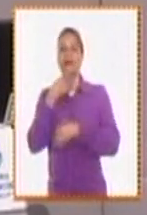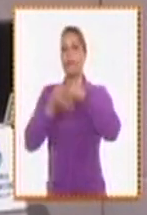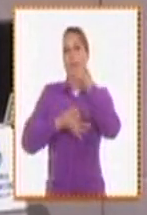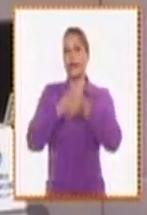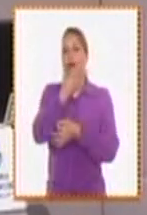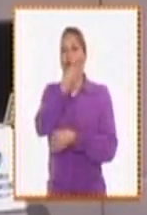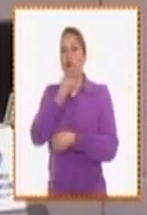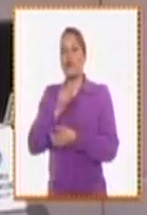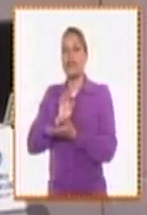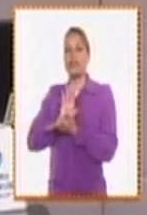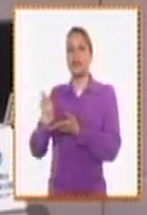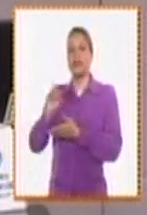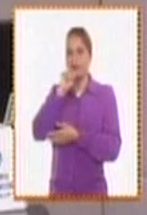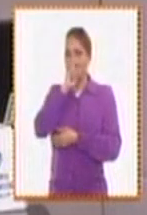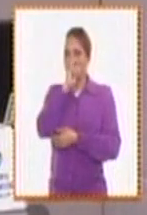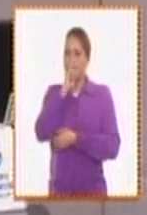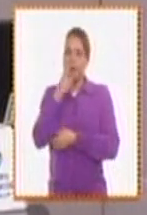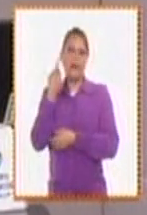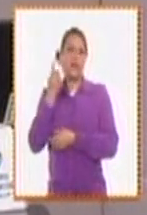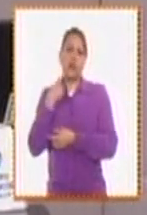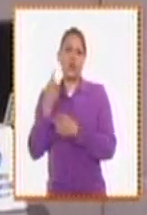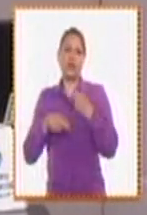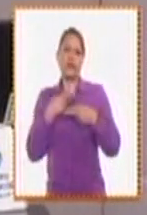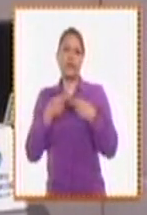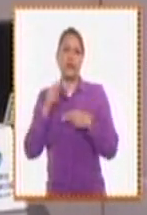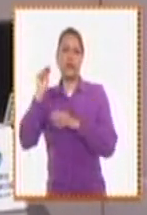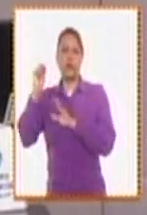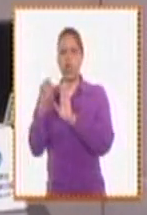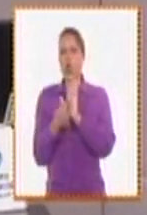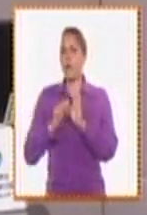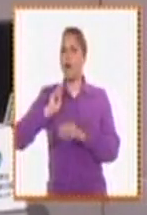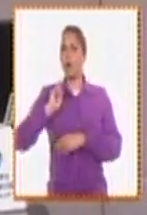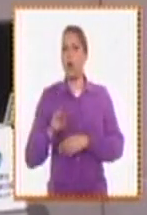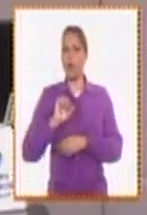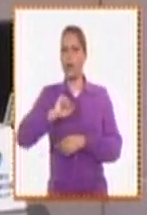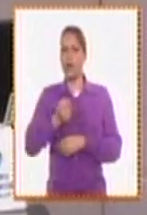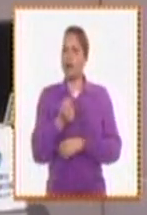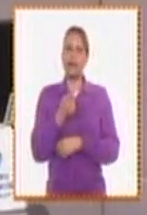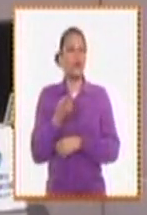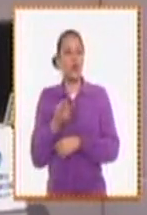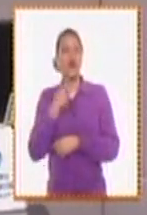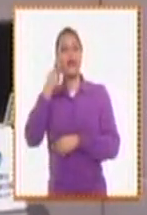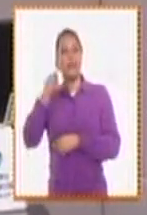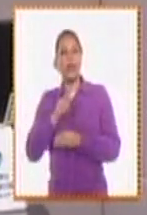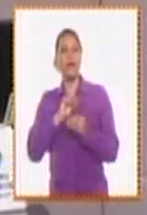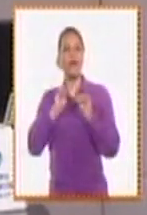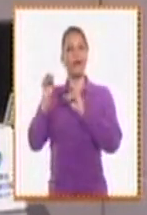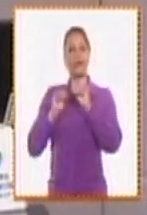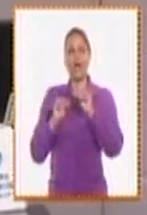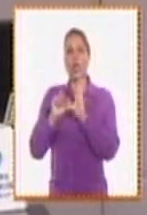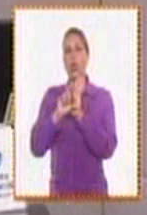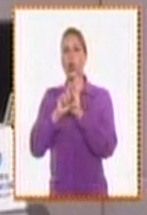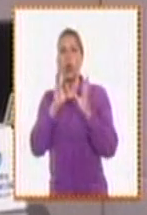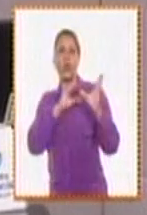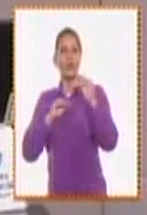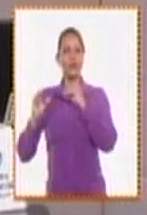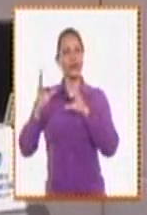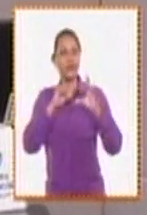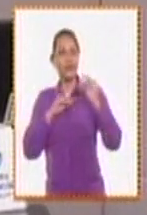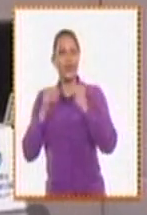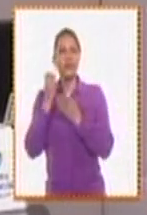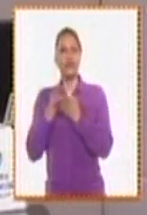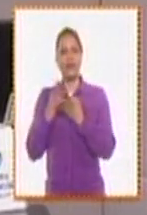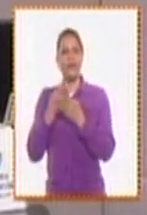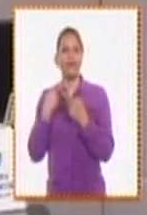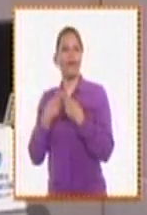de rechazo, que no se adquiere con una normativa, que no se adquiere con una imposición, se adquiere ajustándonos a los códigos comunicacionales de los estudiantes, trabajando